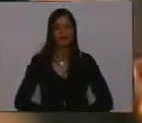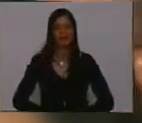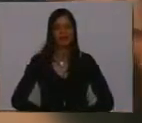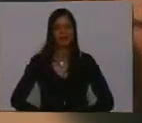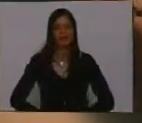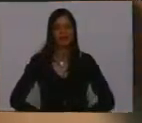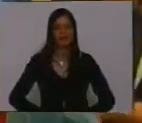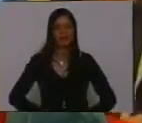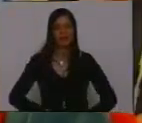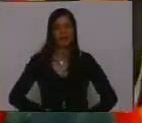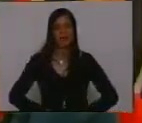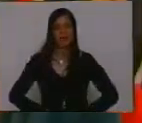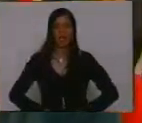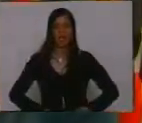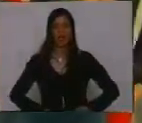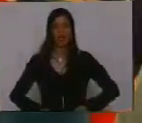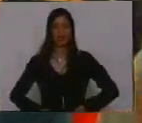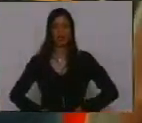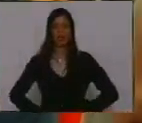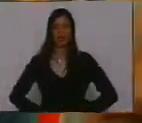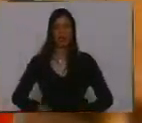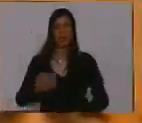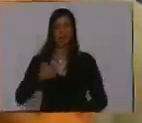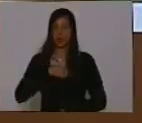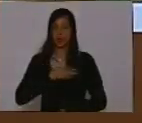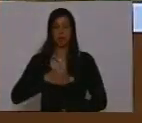Bueno, como somos el poder constituido, podemos violar protocolo.